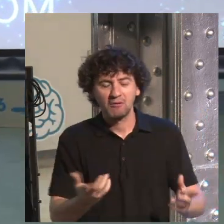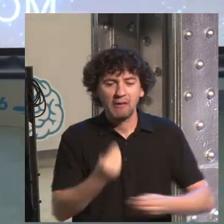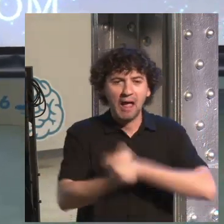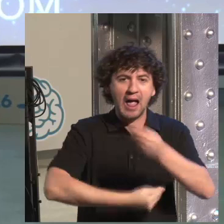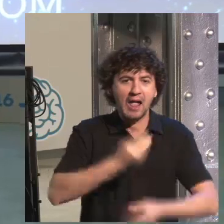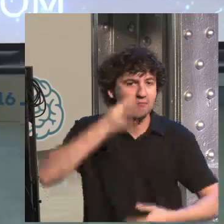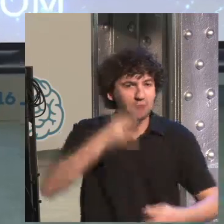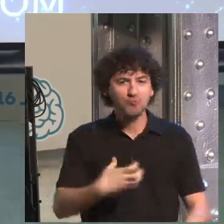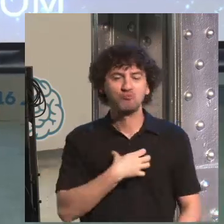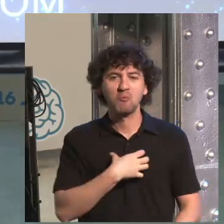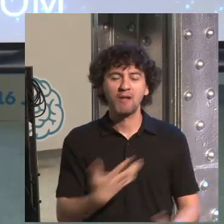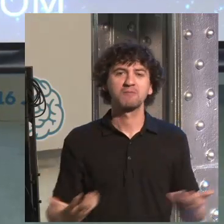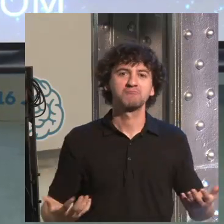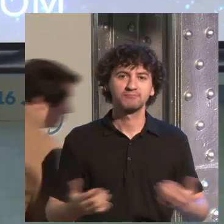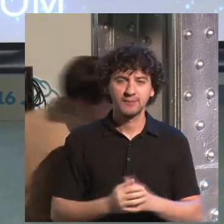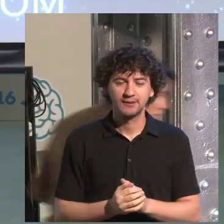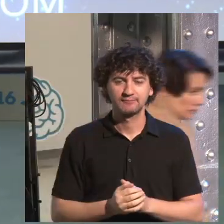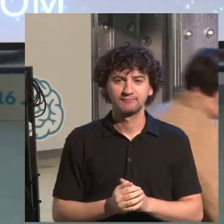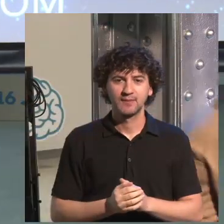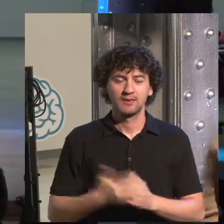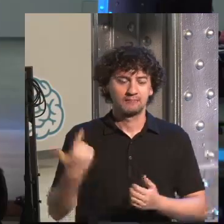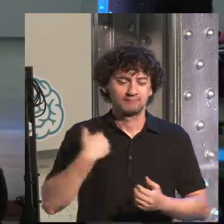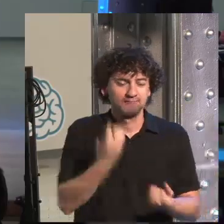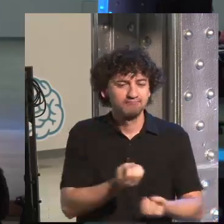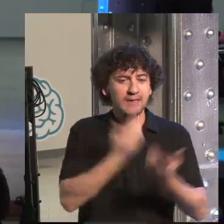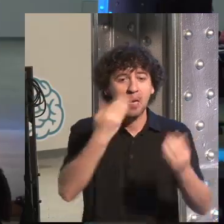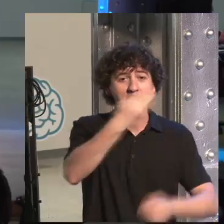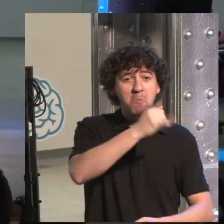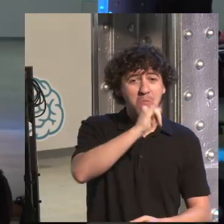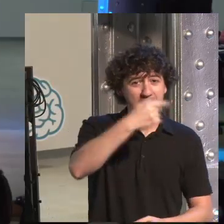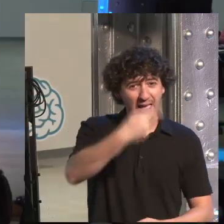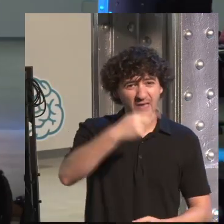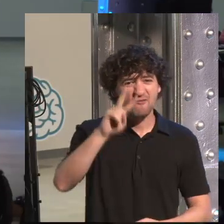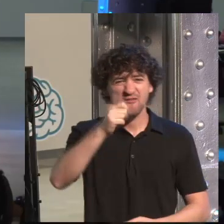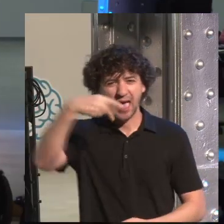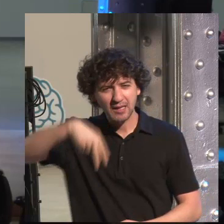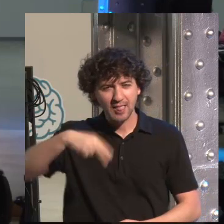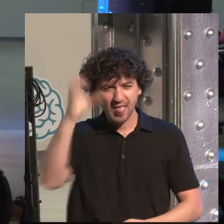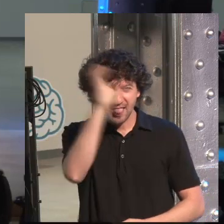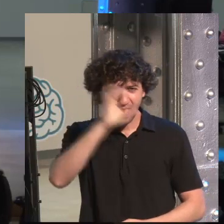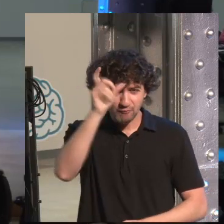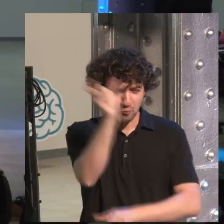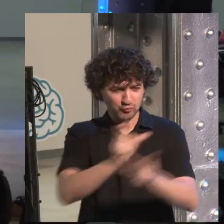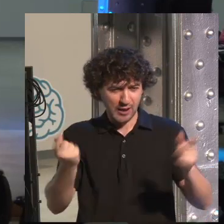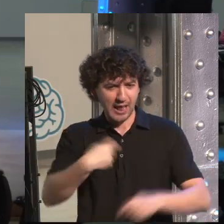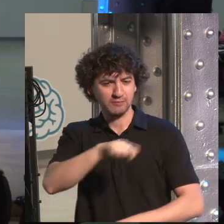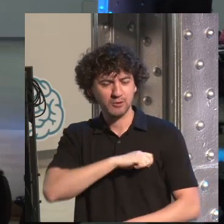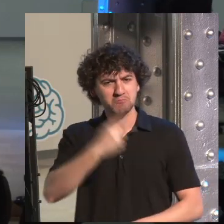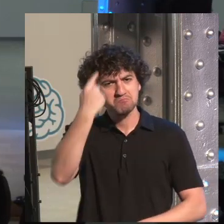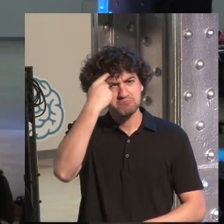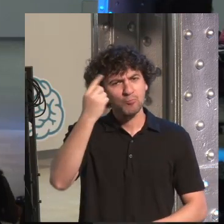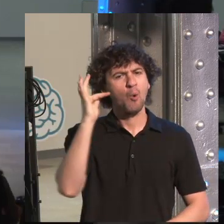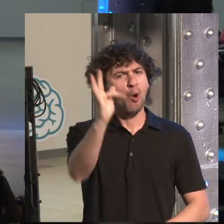hacer. Pero no os quiero dejar con este mensaje, porque en Big Bang, pese a ser científicos españoles, somos gente